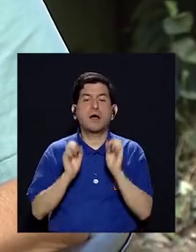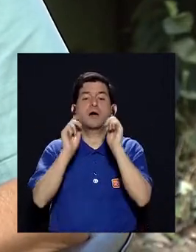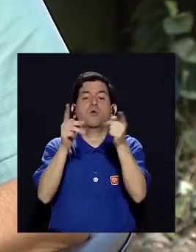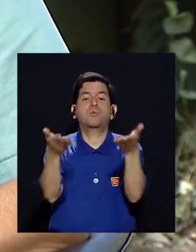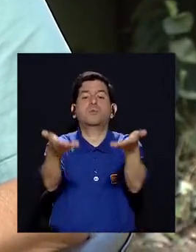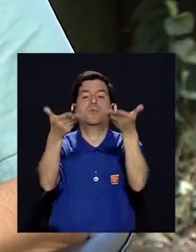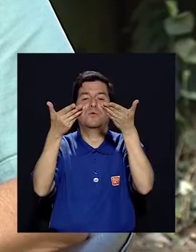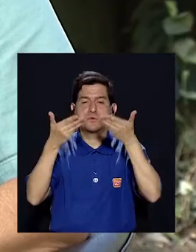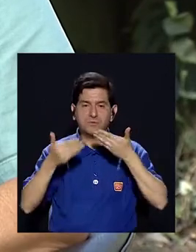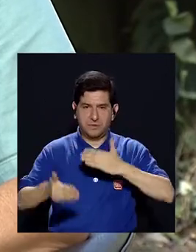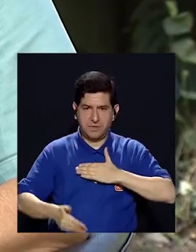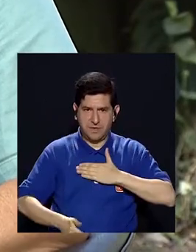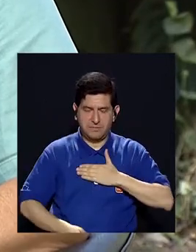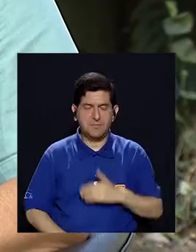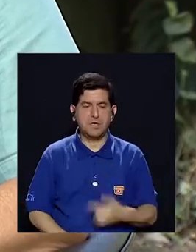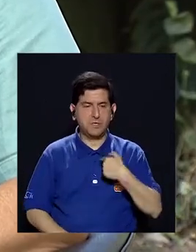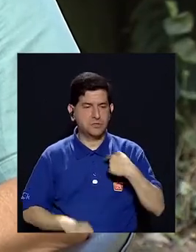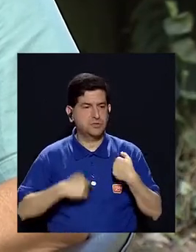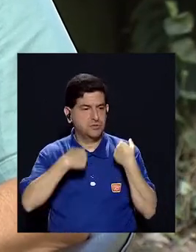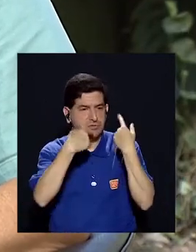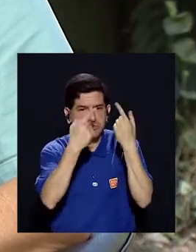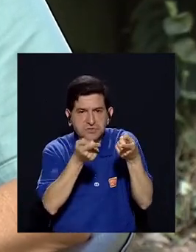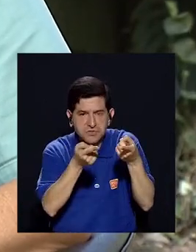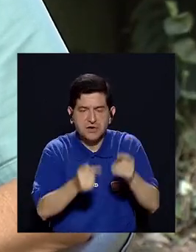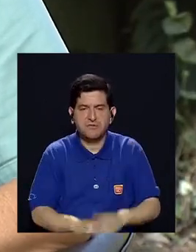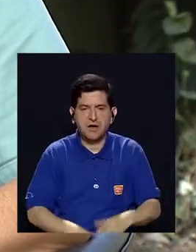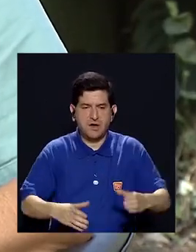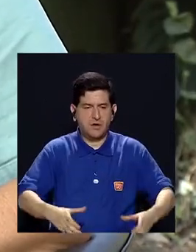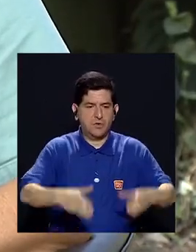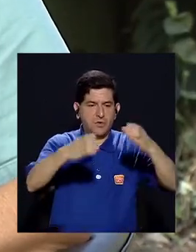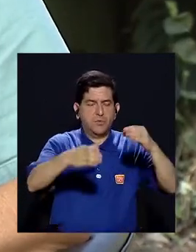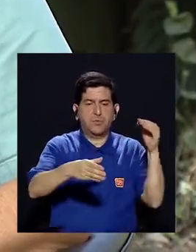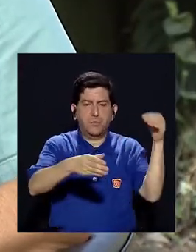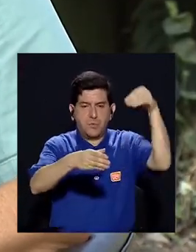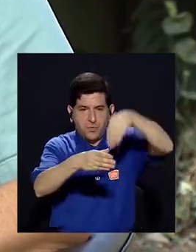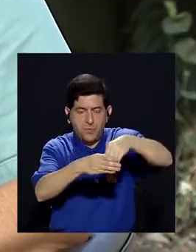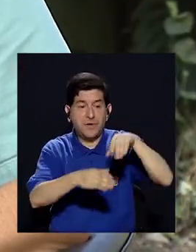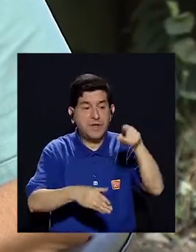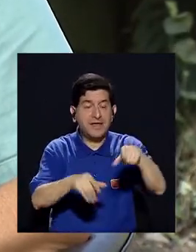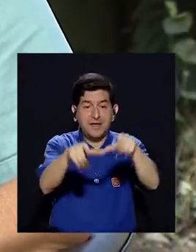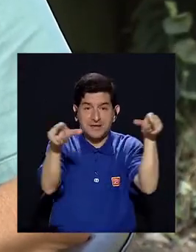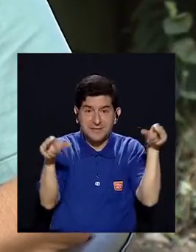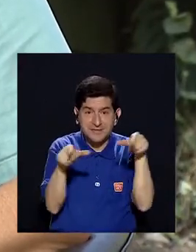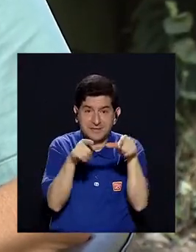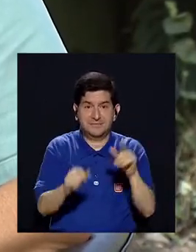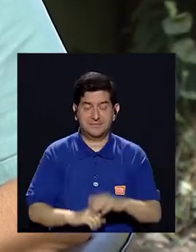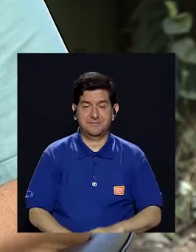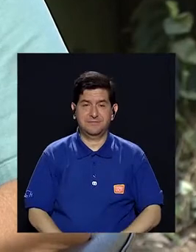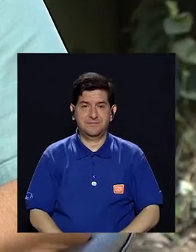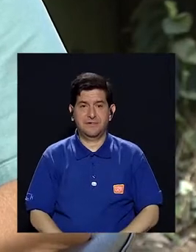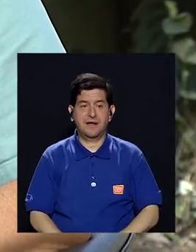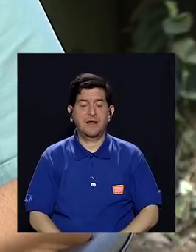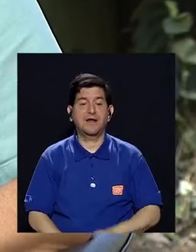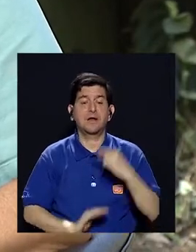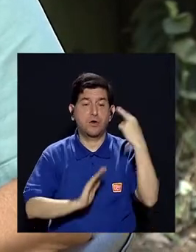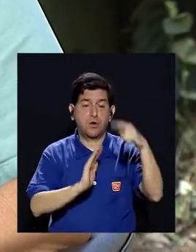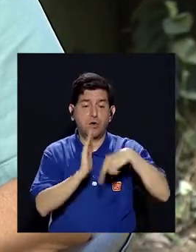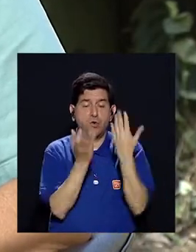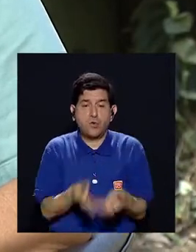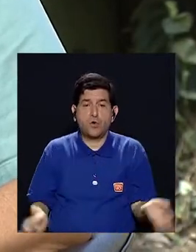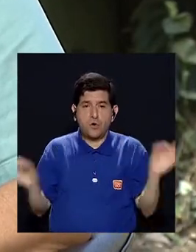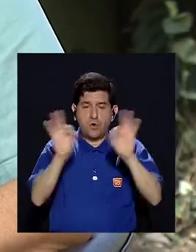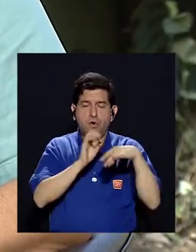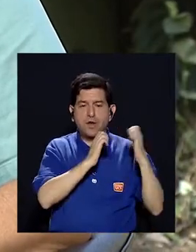esa posibilidad de depositarlo en un contenedor. Y es ahí donde entra a jugar un